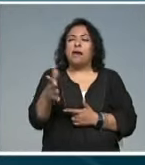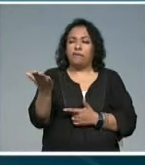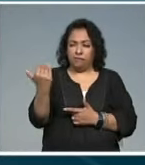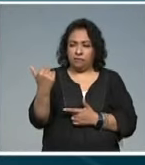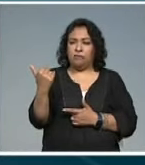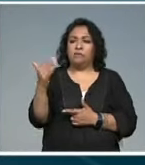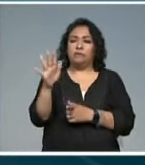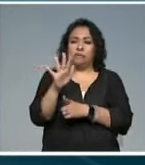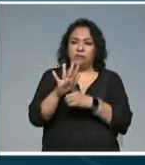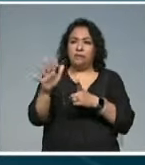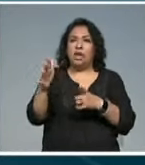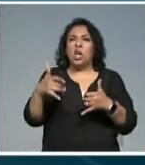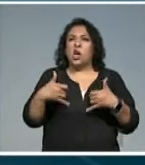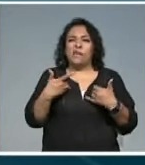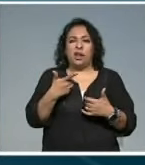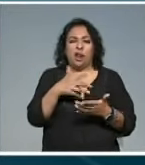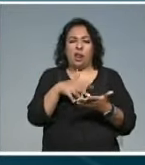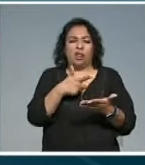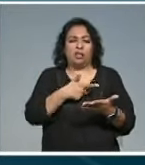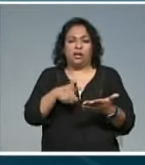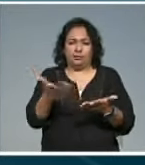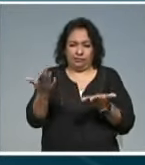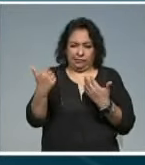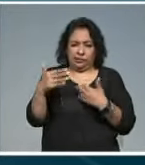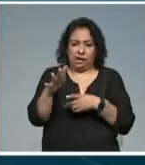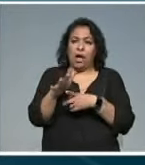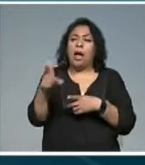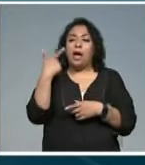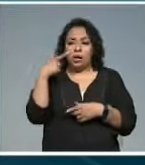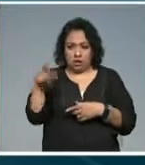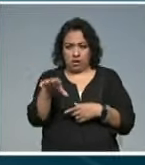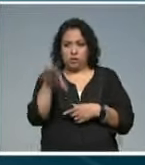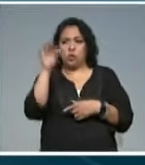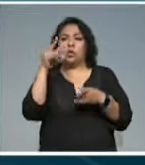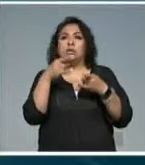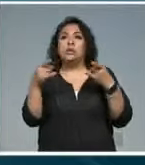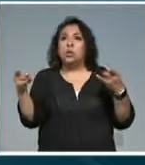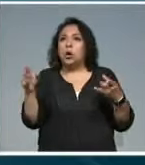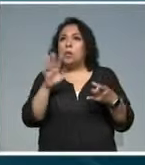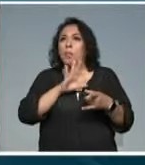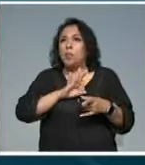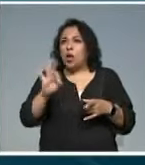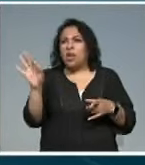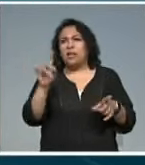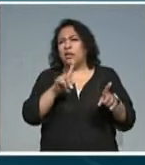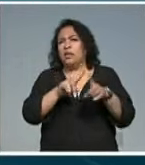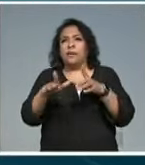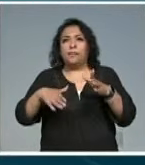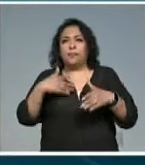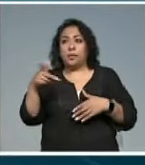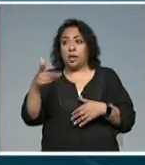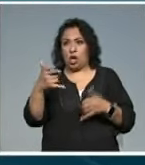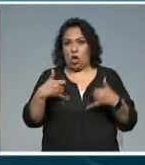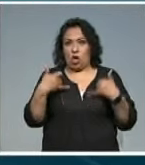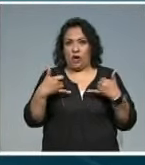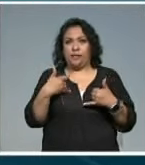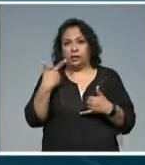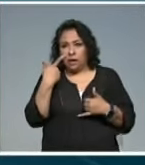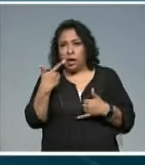un chico que no le gusta leer y le dice, a ver, escucha una historia porque puedes vivir las aventuras que hay. Y entonces el chico comienza a